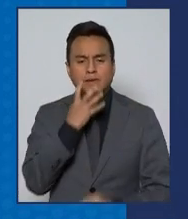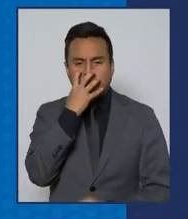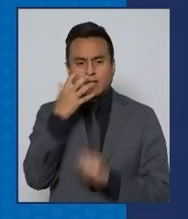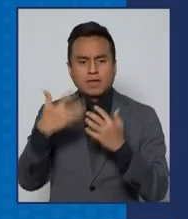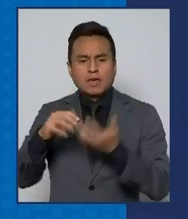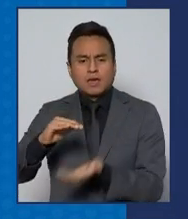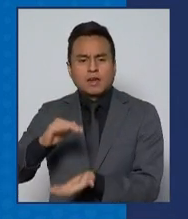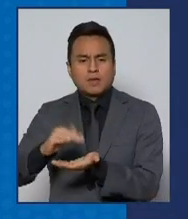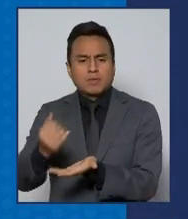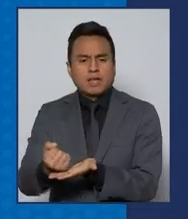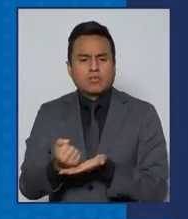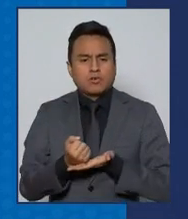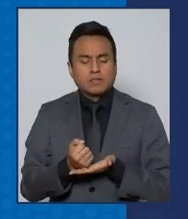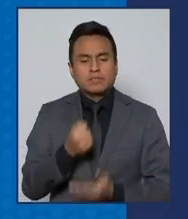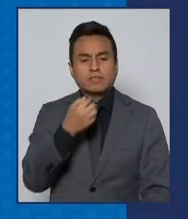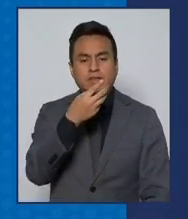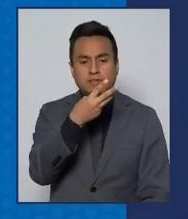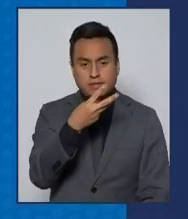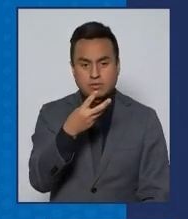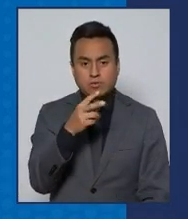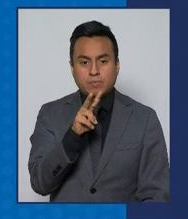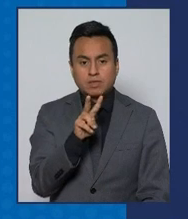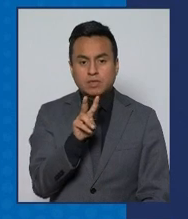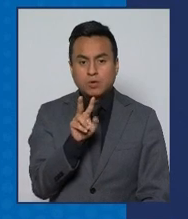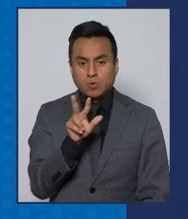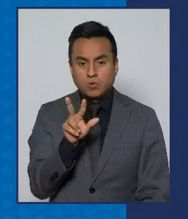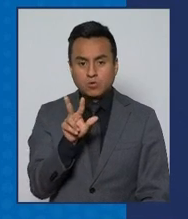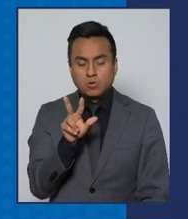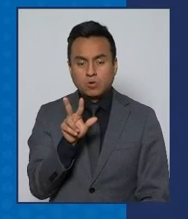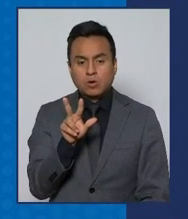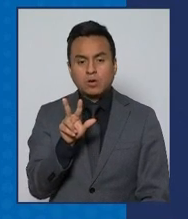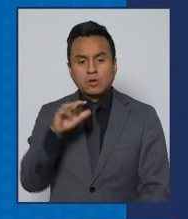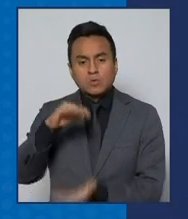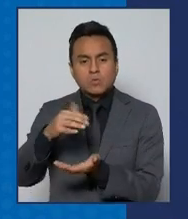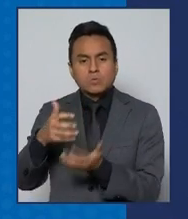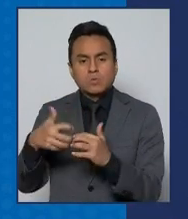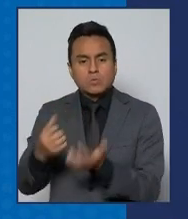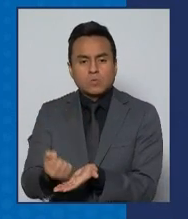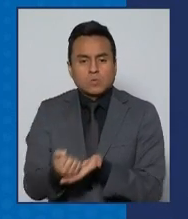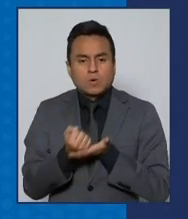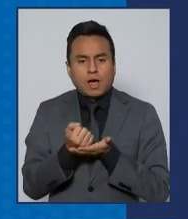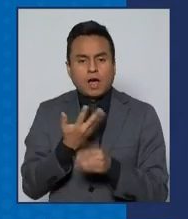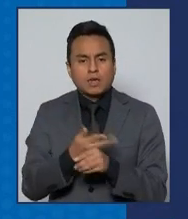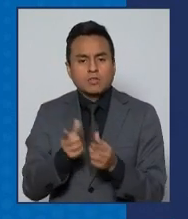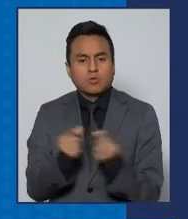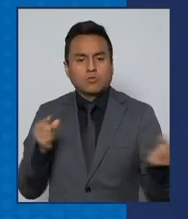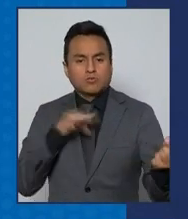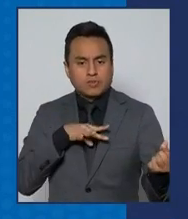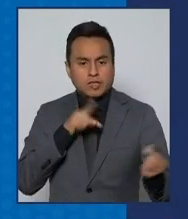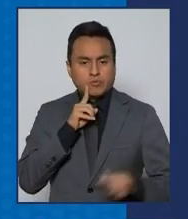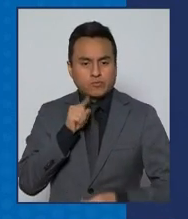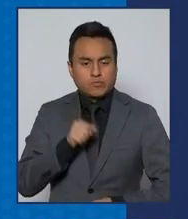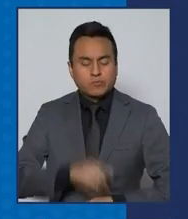respiradores, tenemos 328 ventiladores disponibles a lo largo del país.